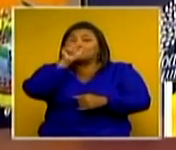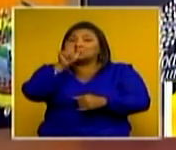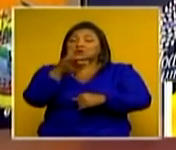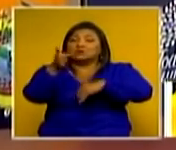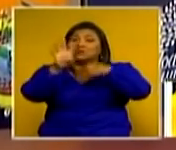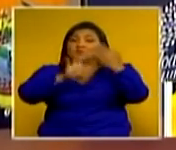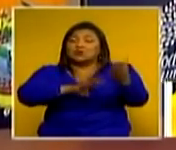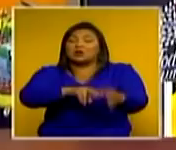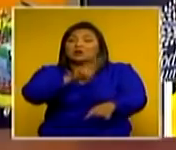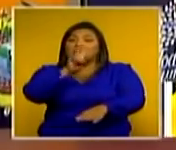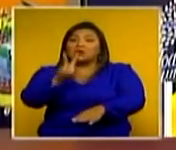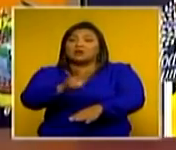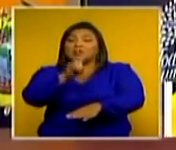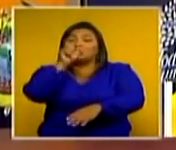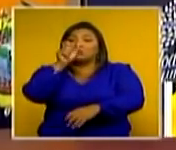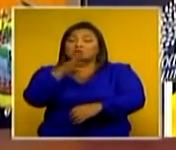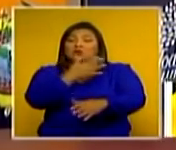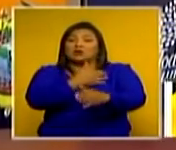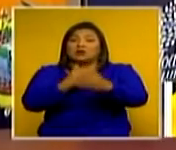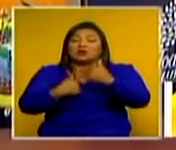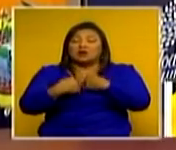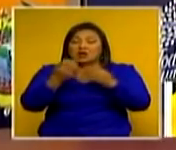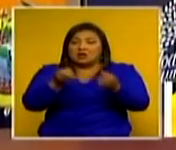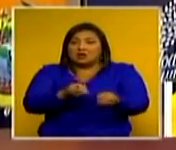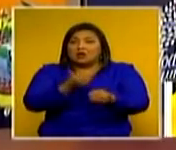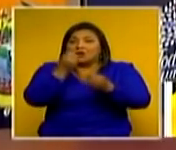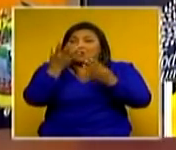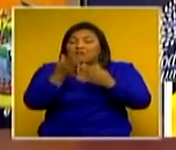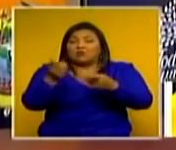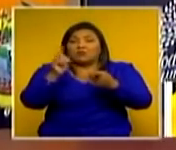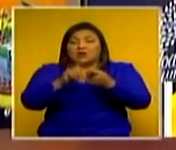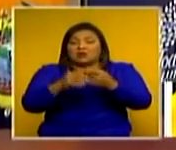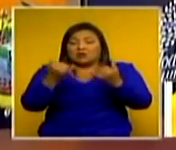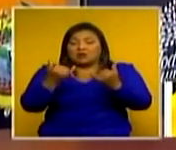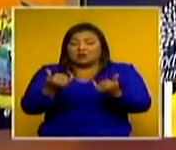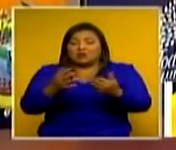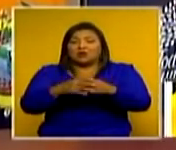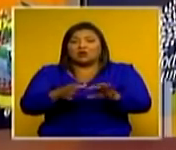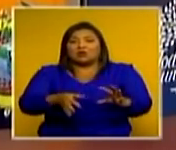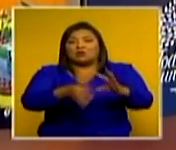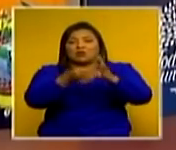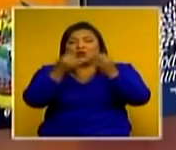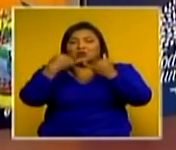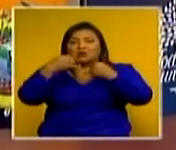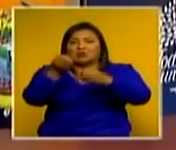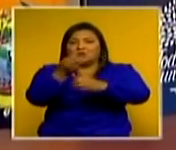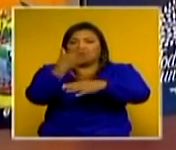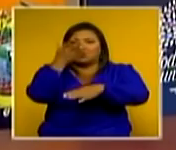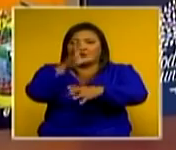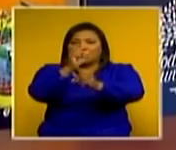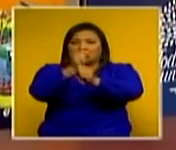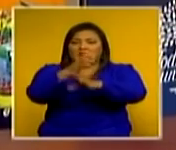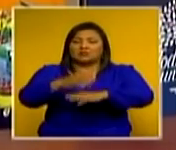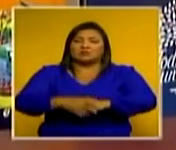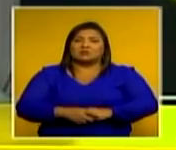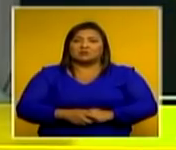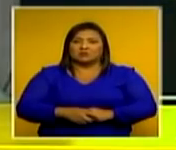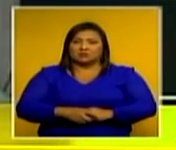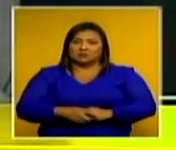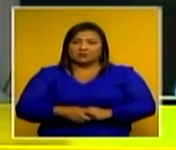y 22 resultaron heridas es el informe que les tenemos hasta esta hora compañeros ustedes siguen con más buenas noches